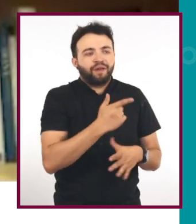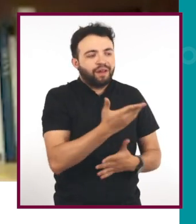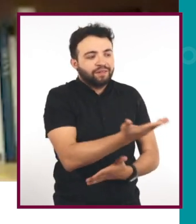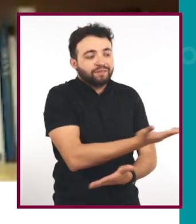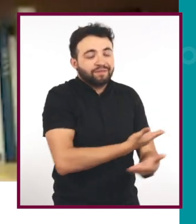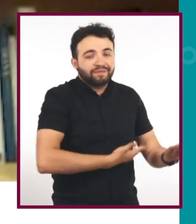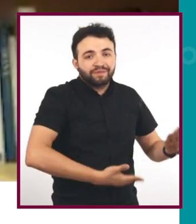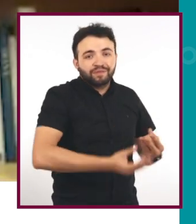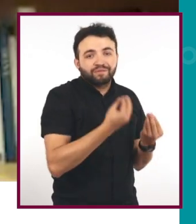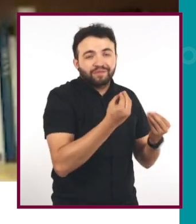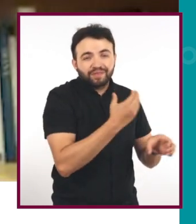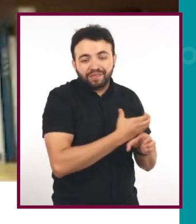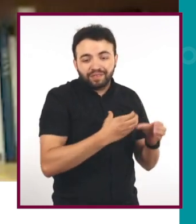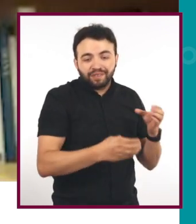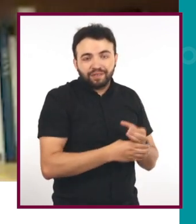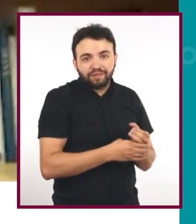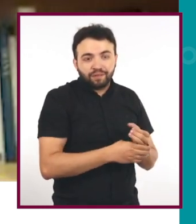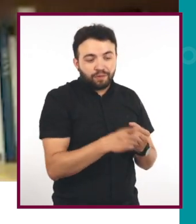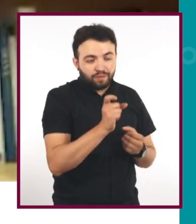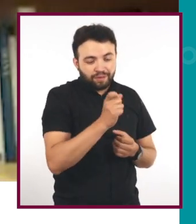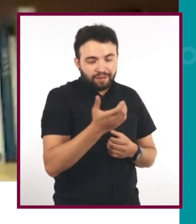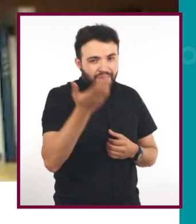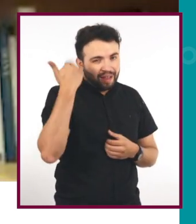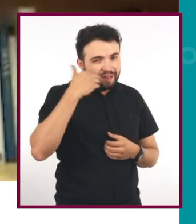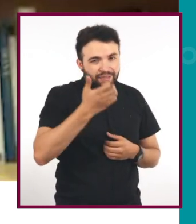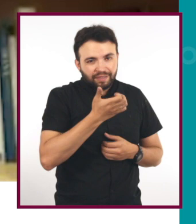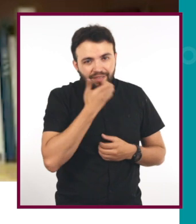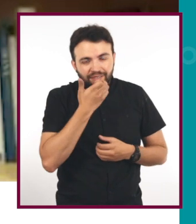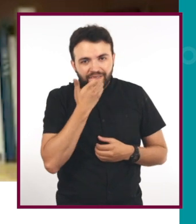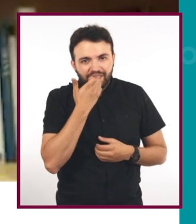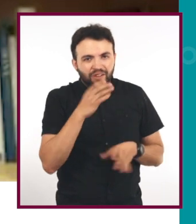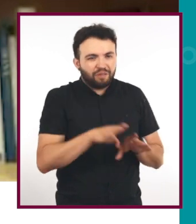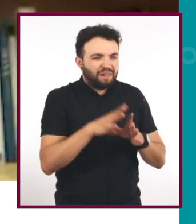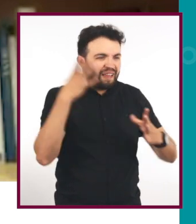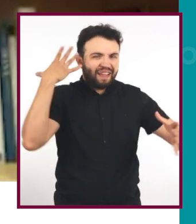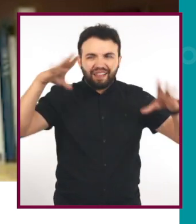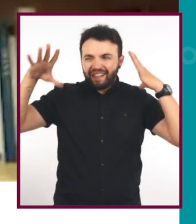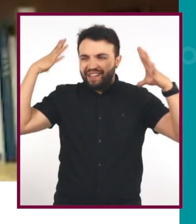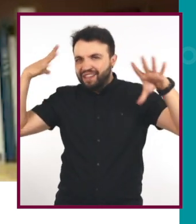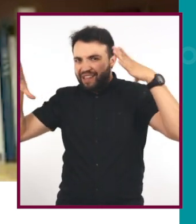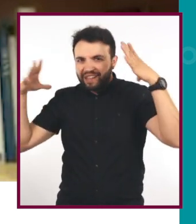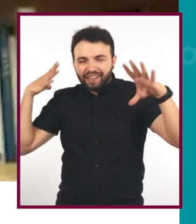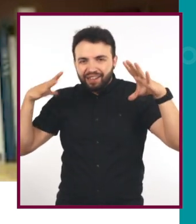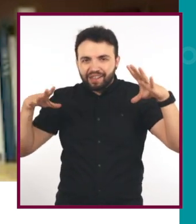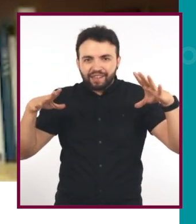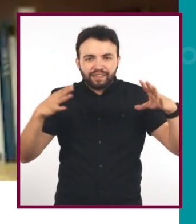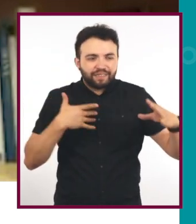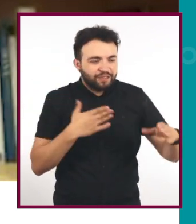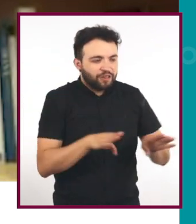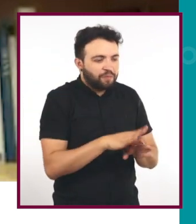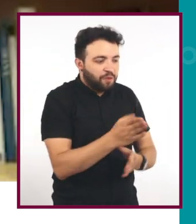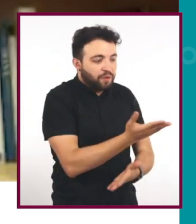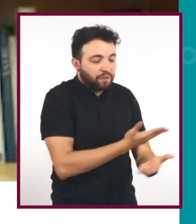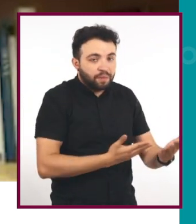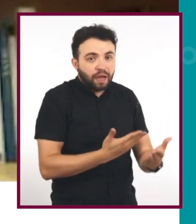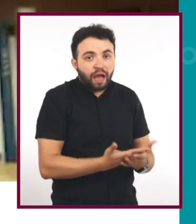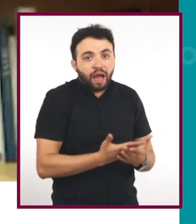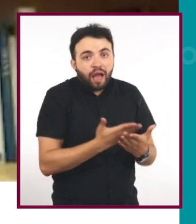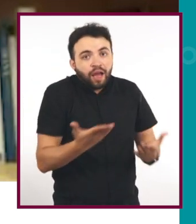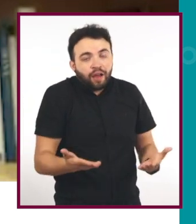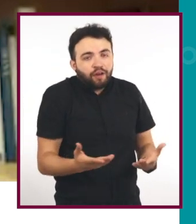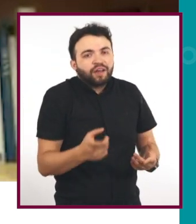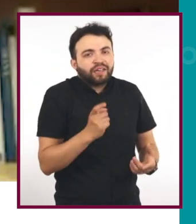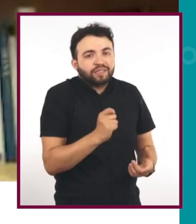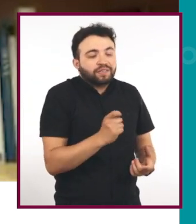somos cómplices, porque compartimos muchas cosas. En el colegio compartíamos desde las travesuras hasta todo y